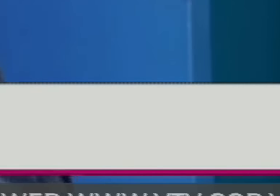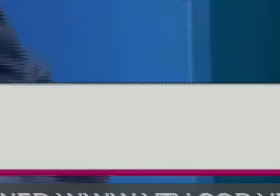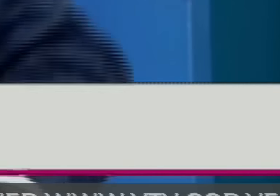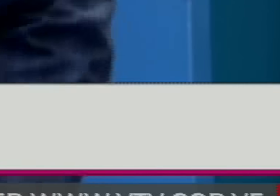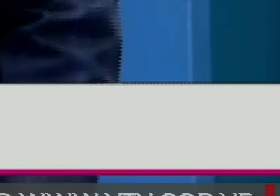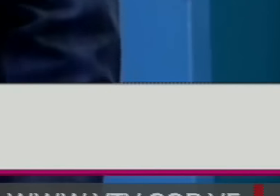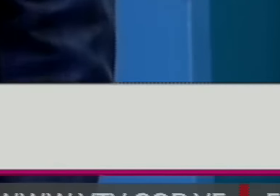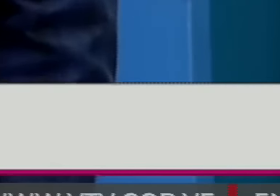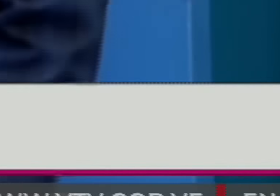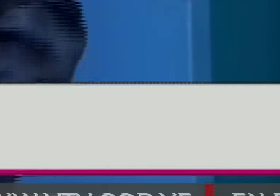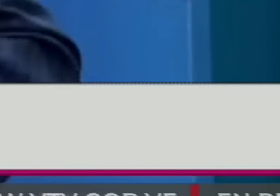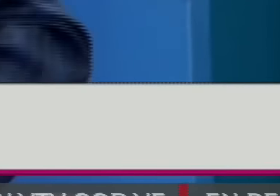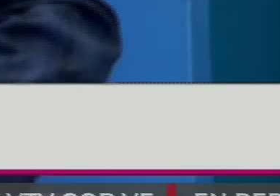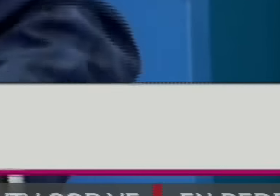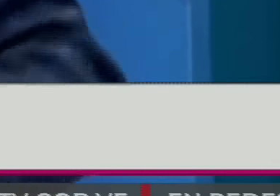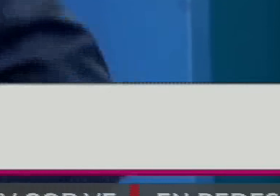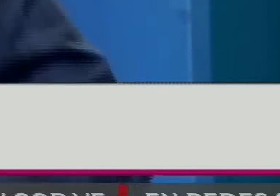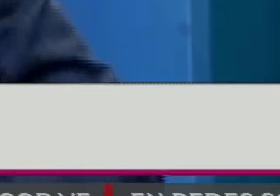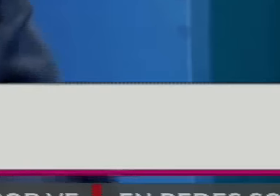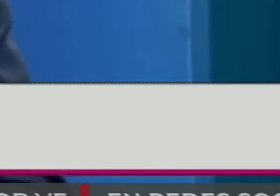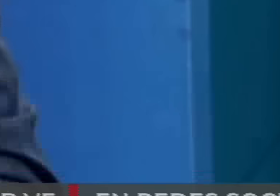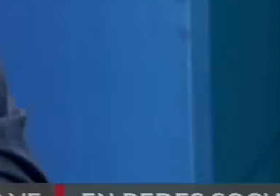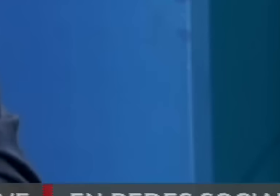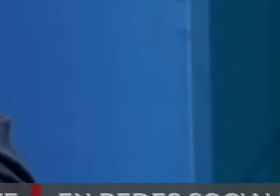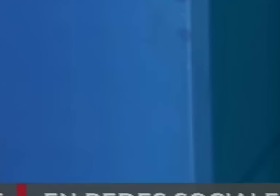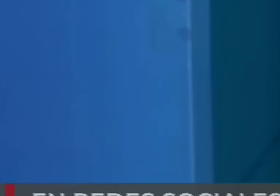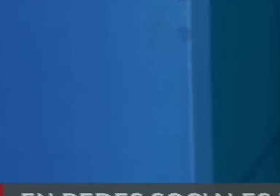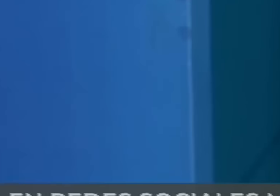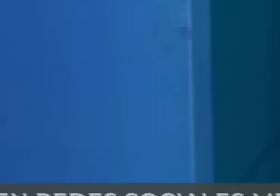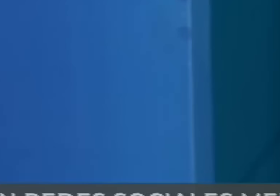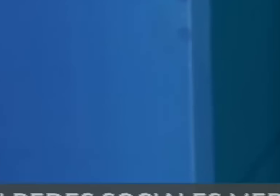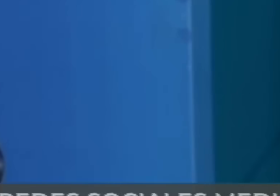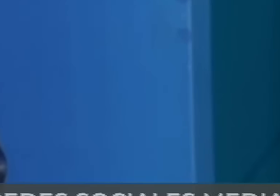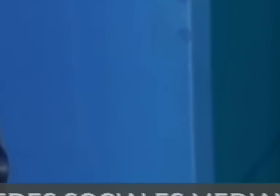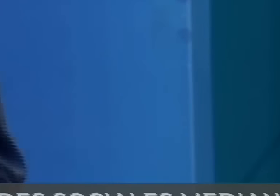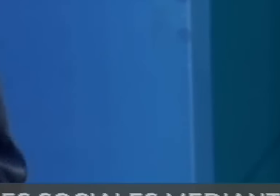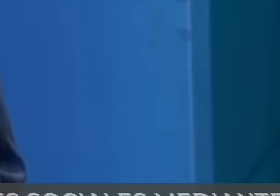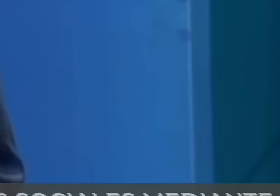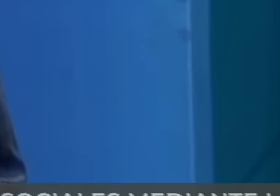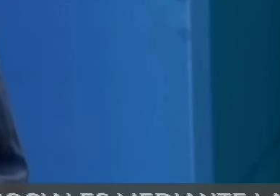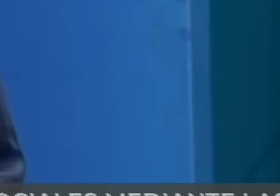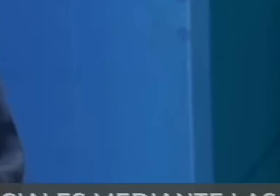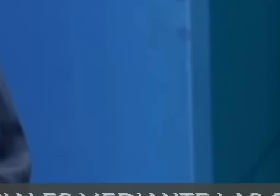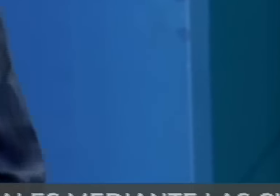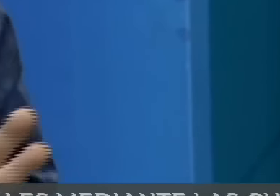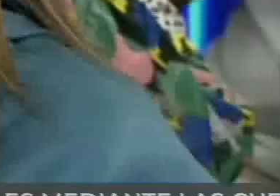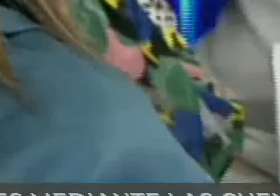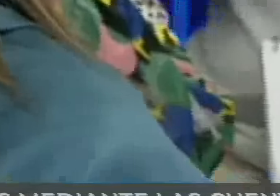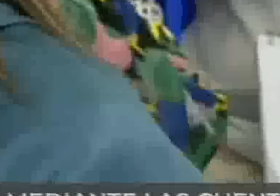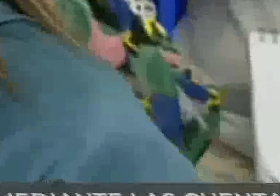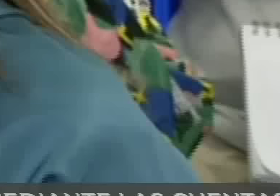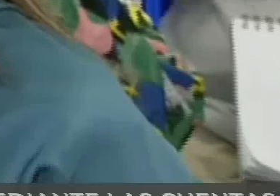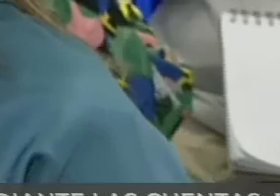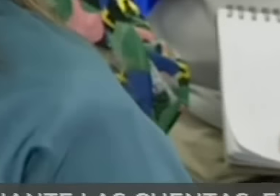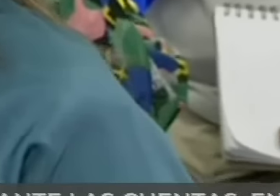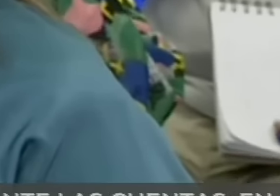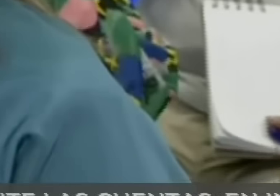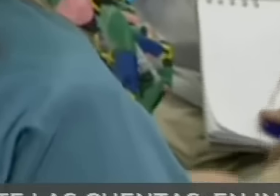Nosotros estamos jugando y respetamos las reglas de juego. En el ajedrez, tú no puedes jugar tres veces seguidas.